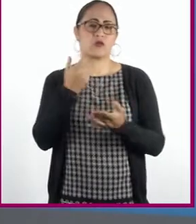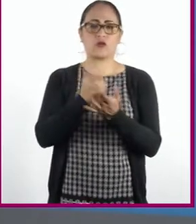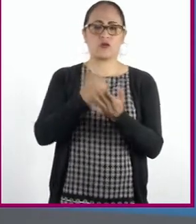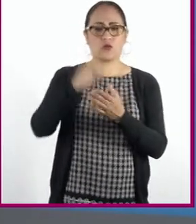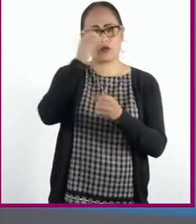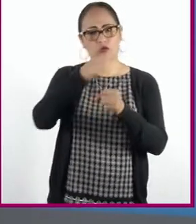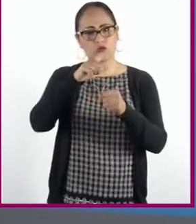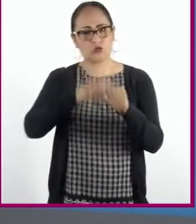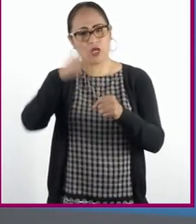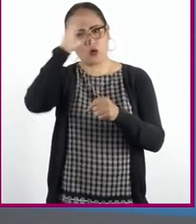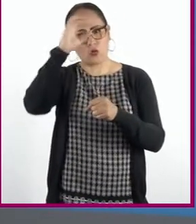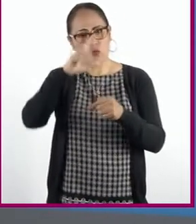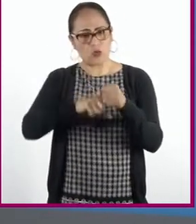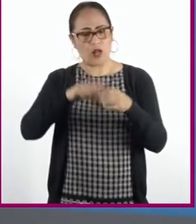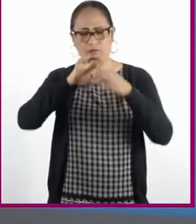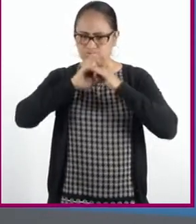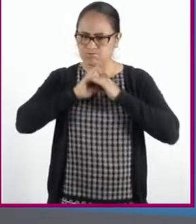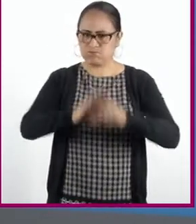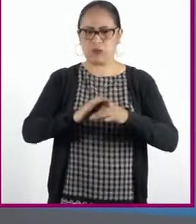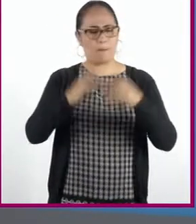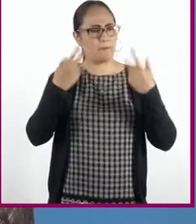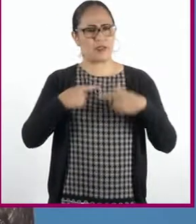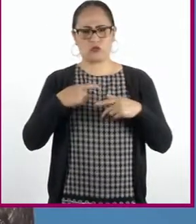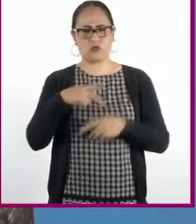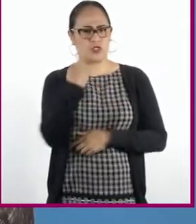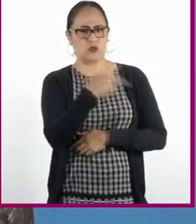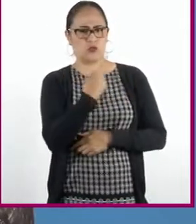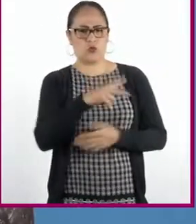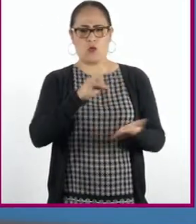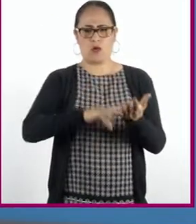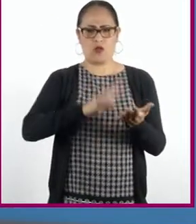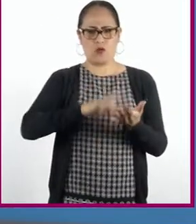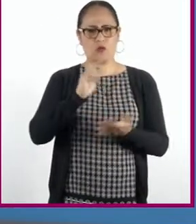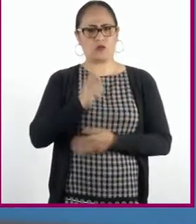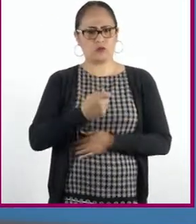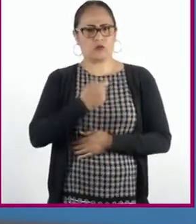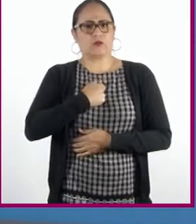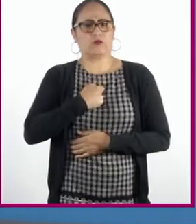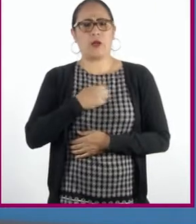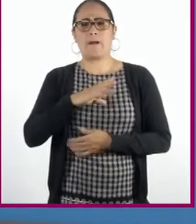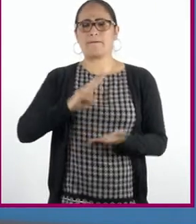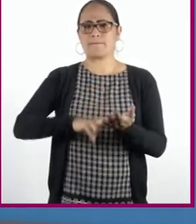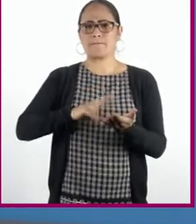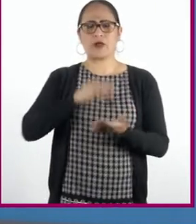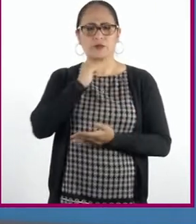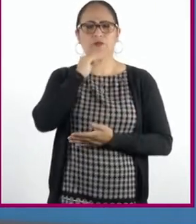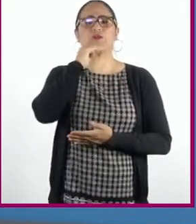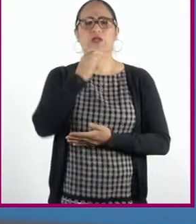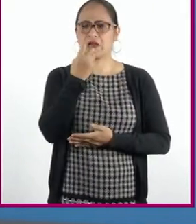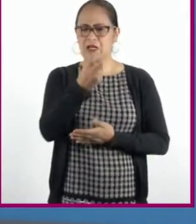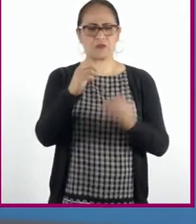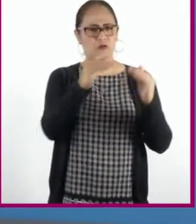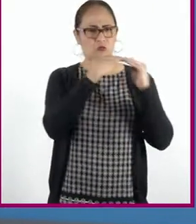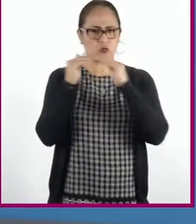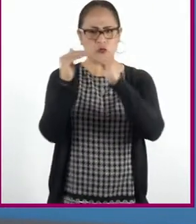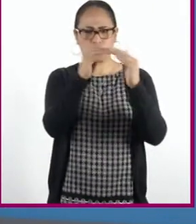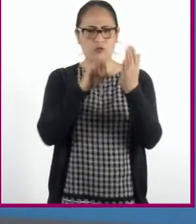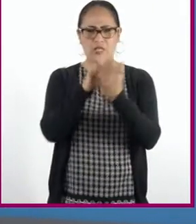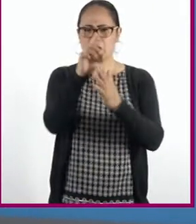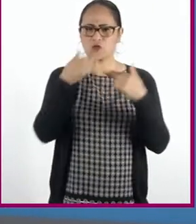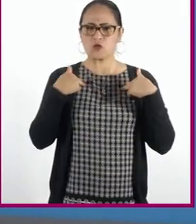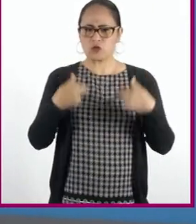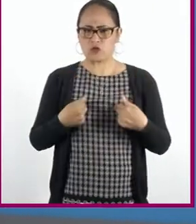culturales, son inherentes a la dignidad de todas las personas. Por consiguiente, todos comparten la misma condición como derechos. No